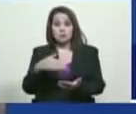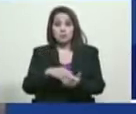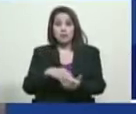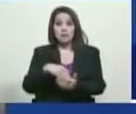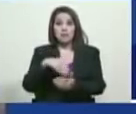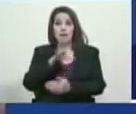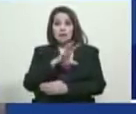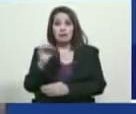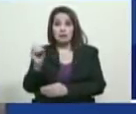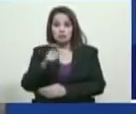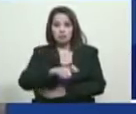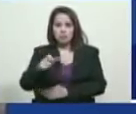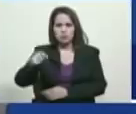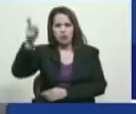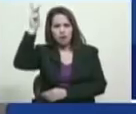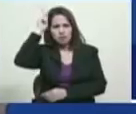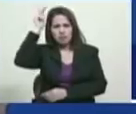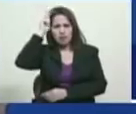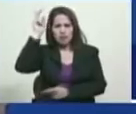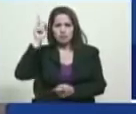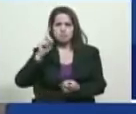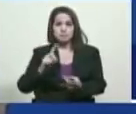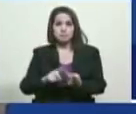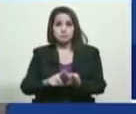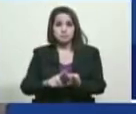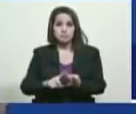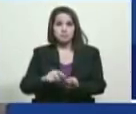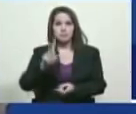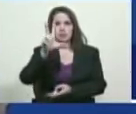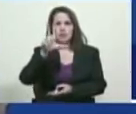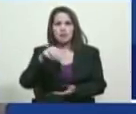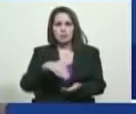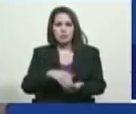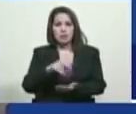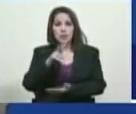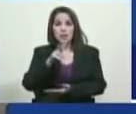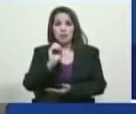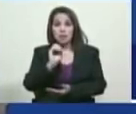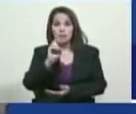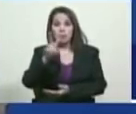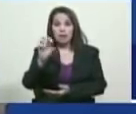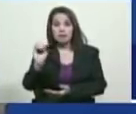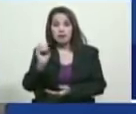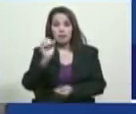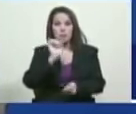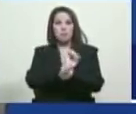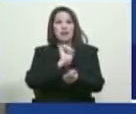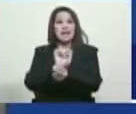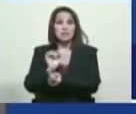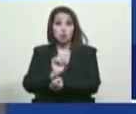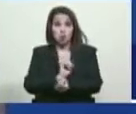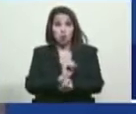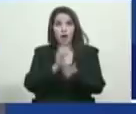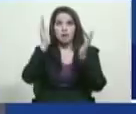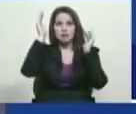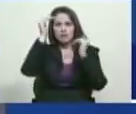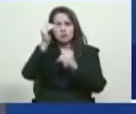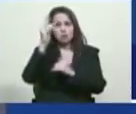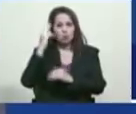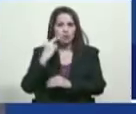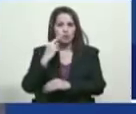11.541 compatriotas de los pueblos indígenas y 3.020 compatriotas de los centros penitenciarios. Tenemos